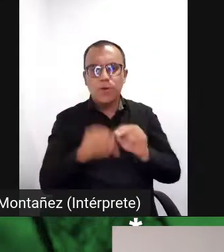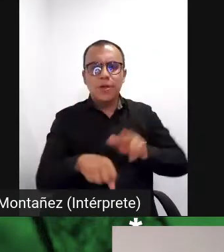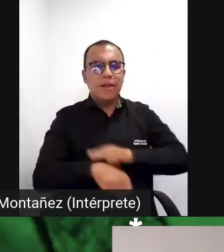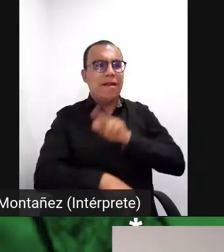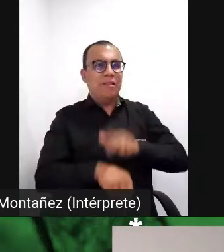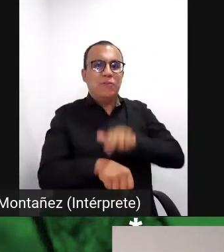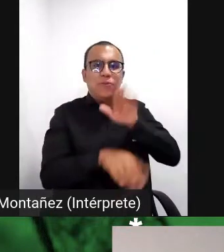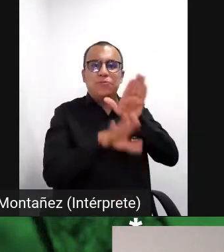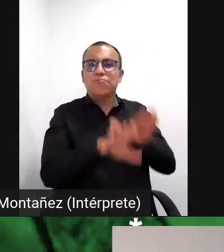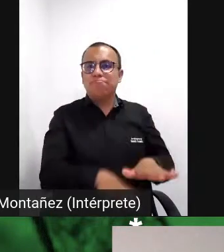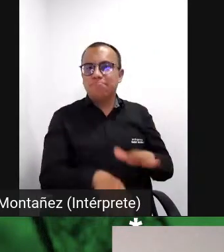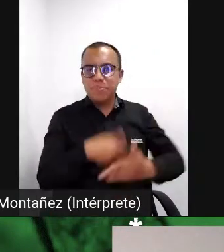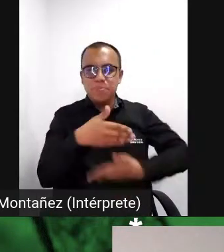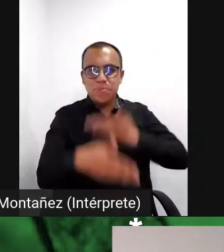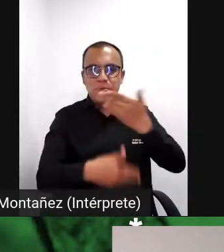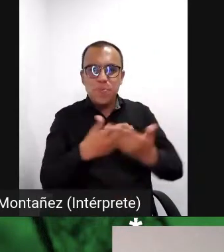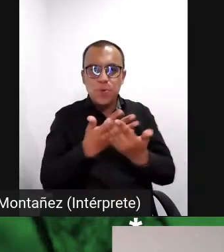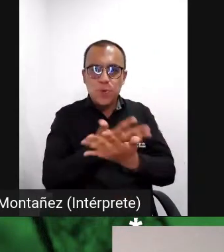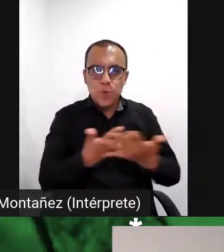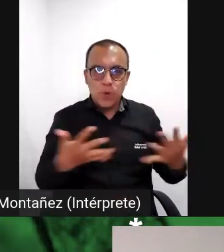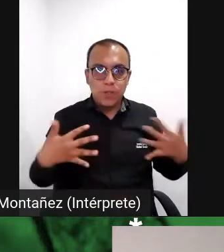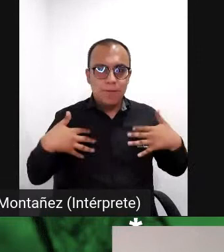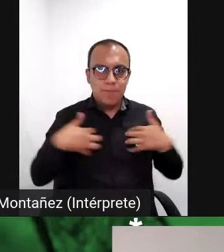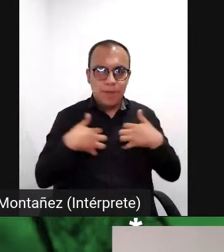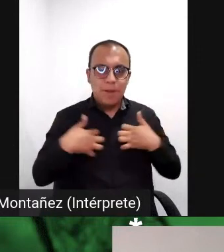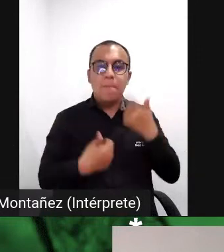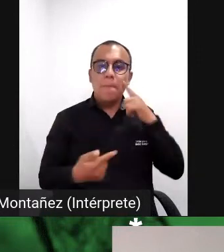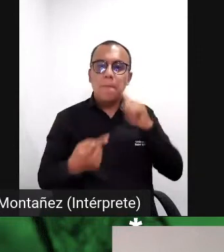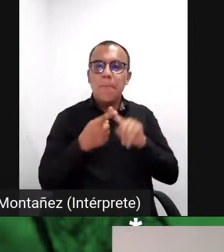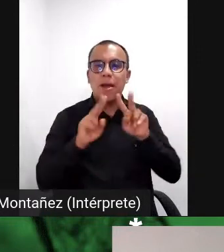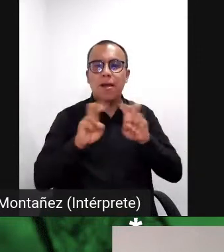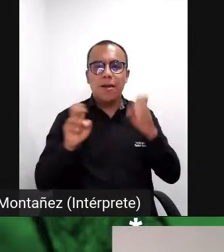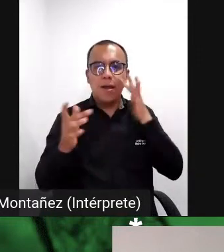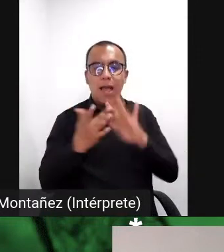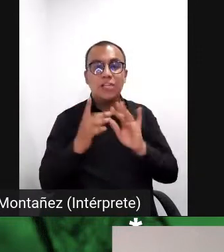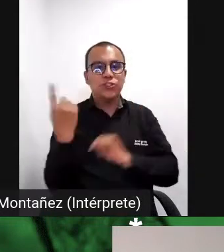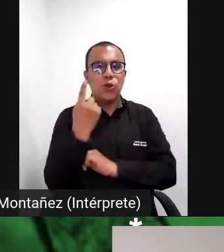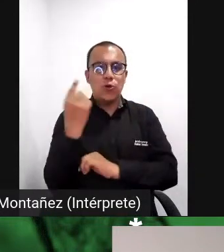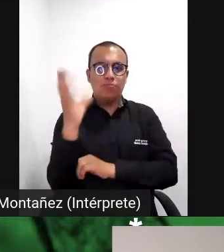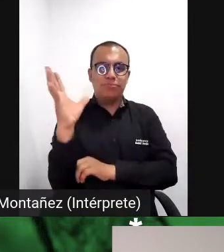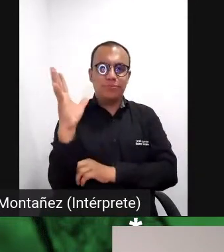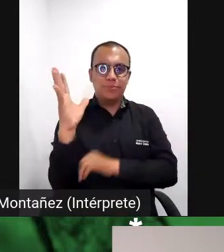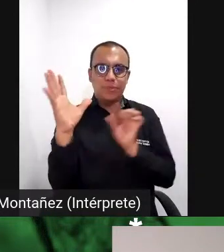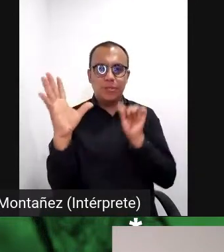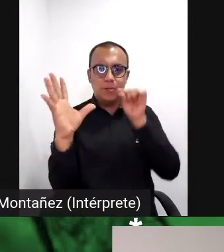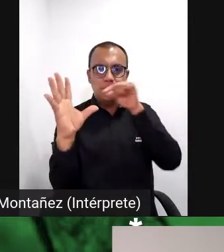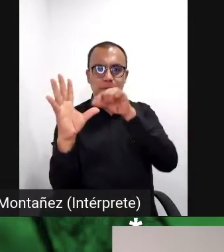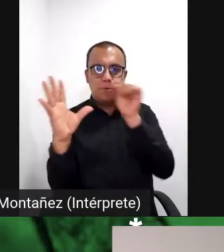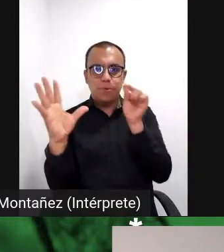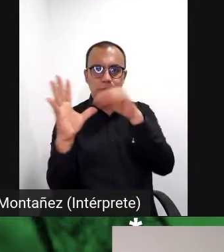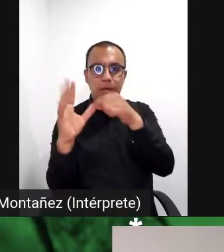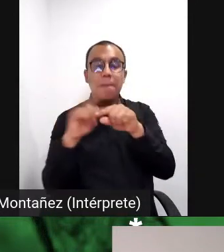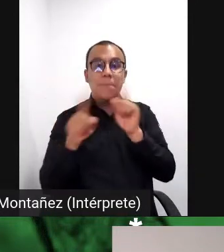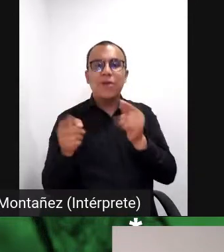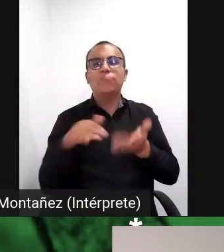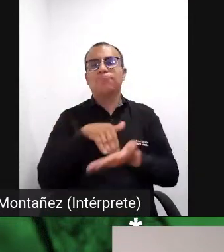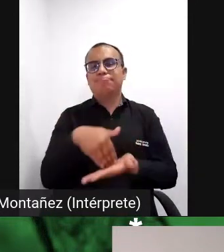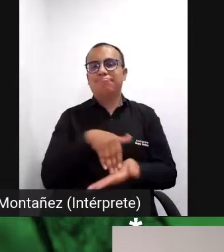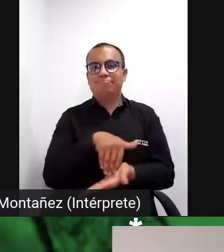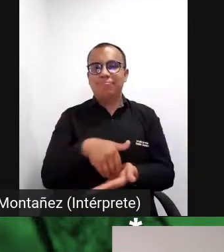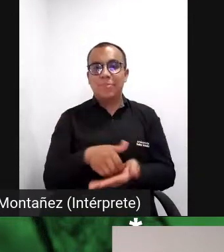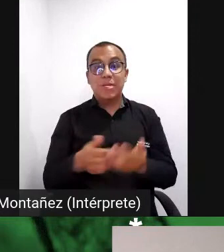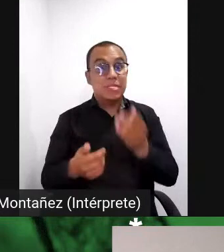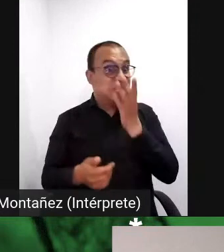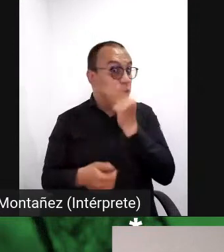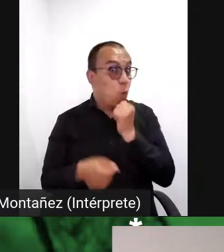producido como una herramienta en el animalito para que llegue solo a esa planta, pero eso lo hace muy vulnerable a la vez, porque si no hay